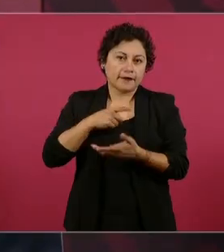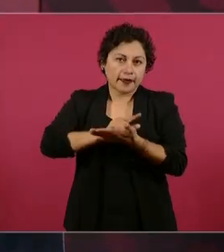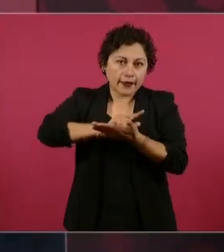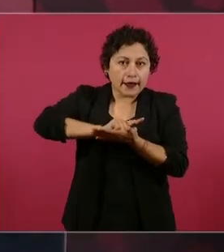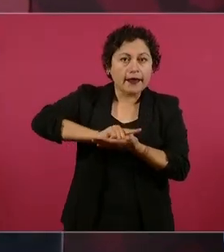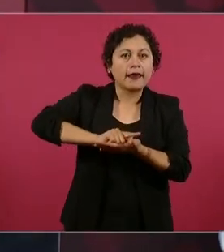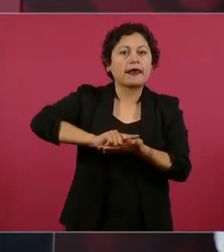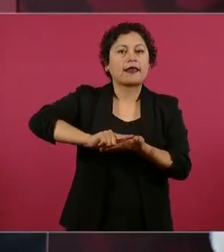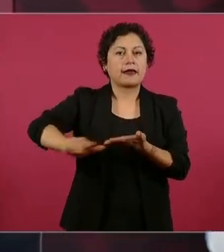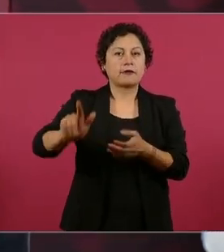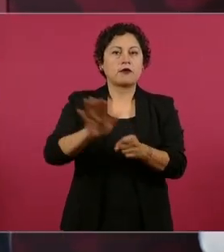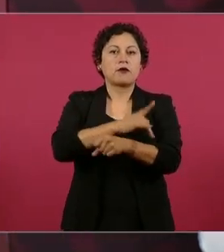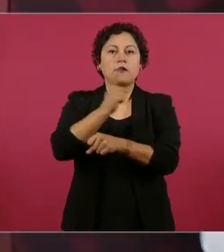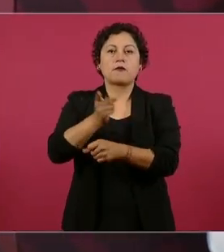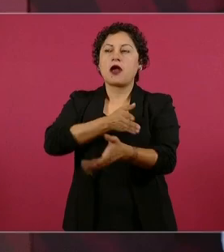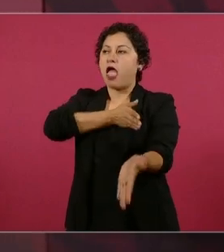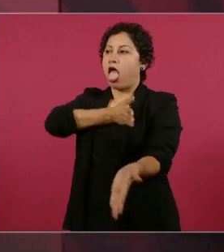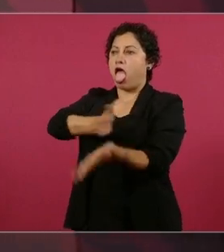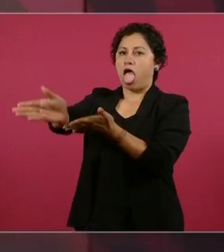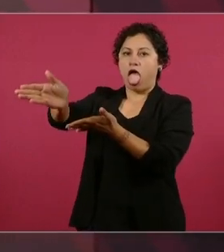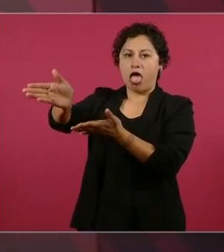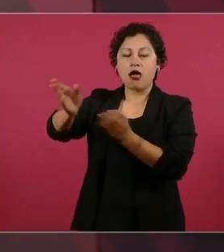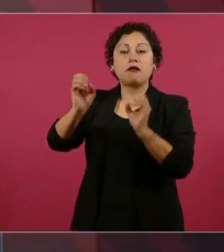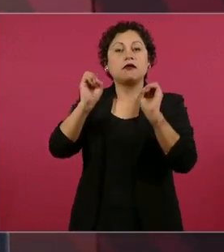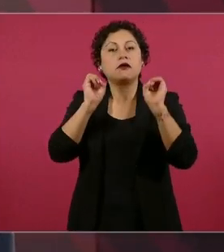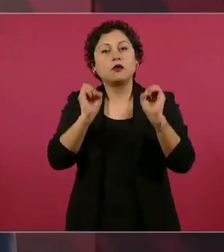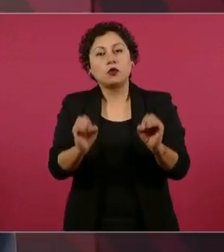ni afán de